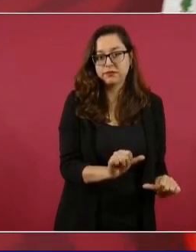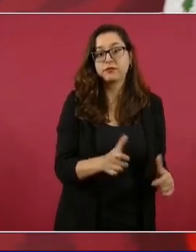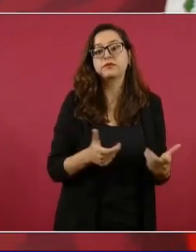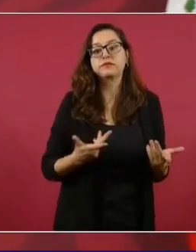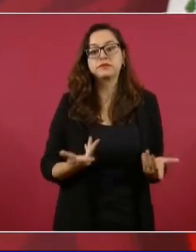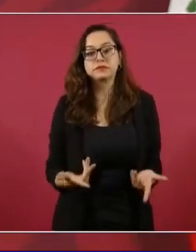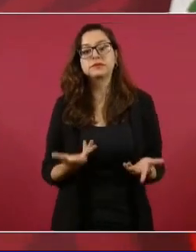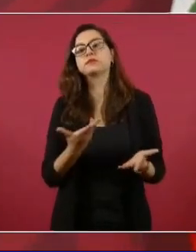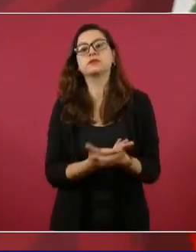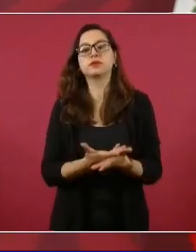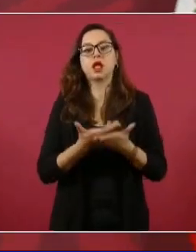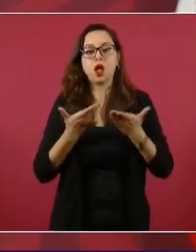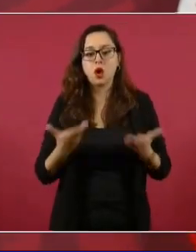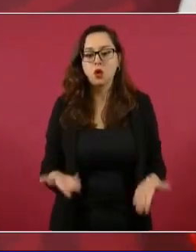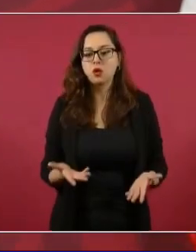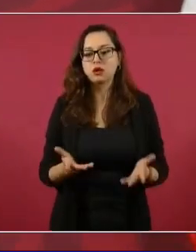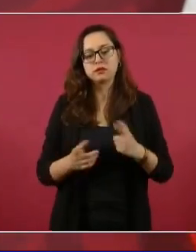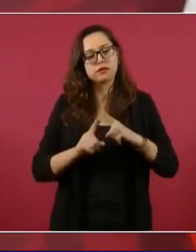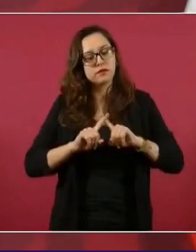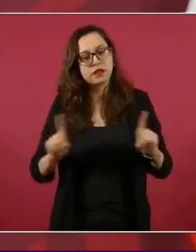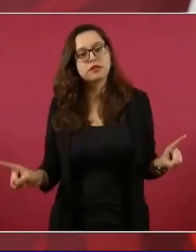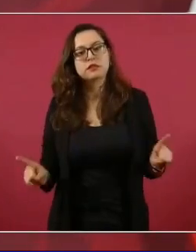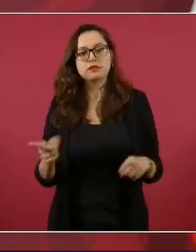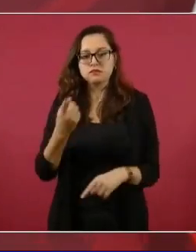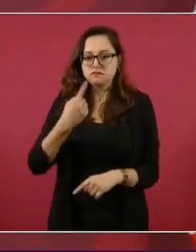Entonces, ahora se avanzó